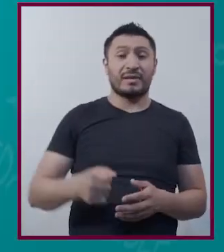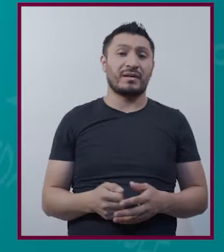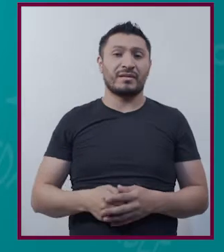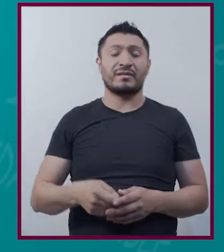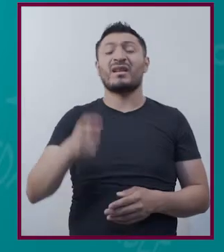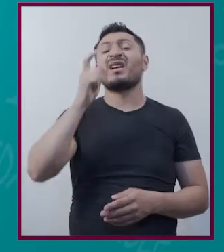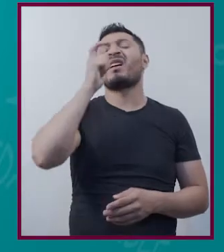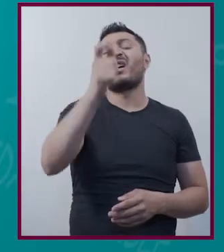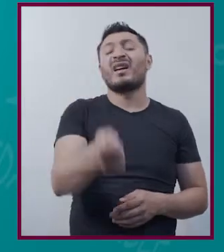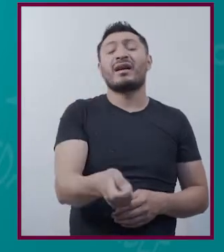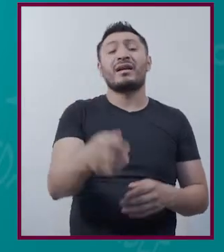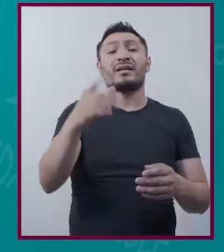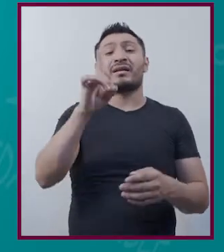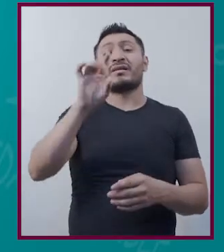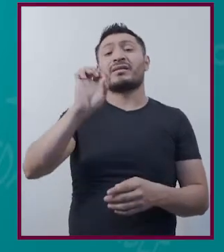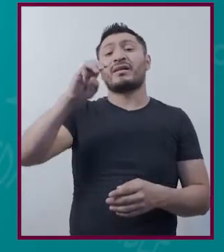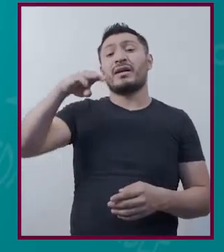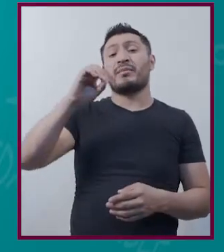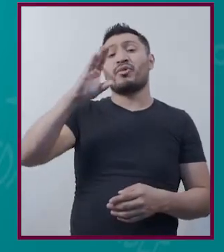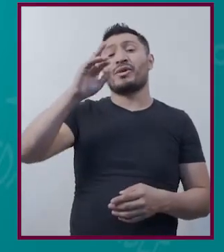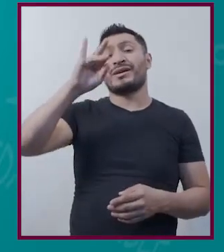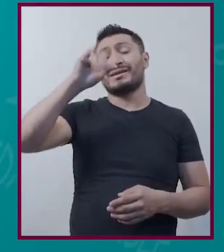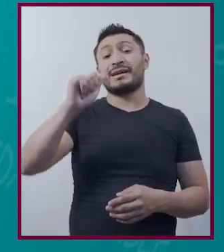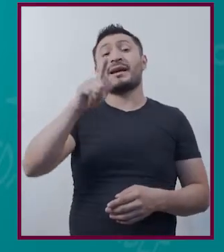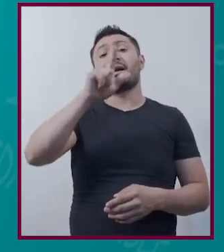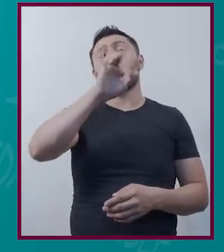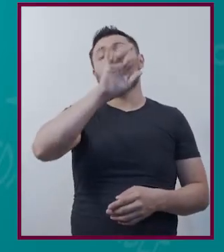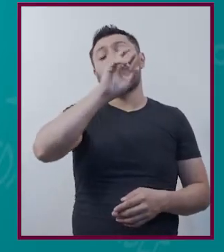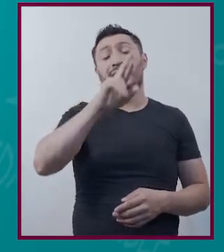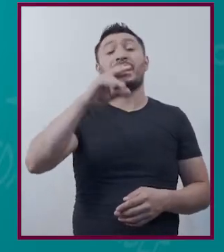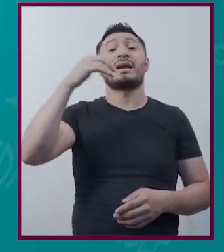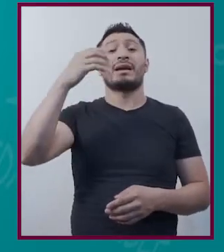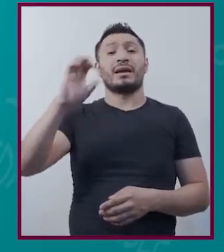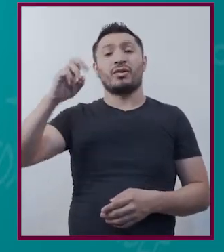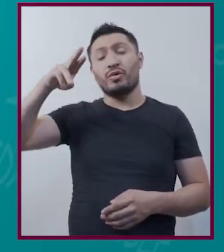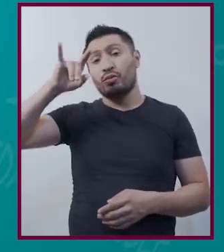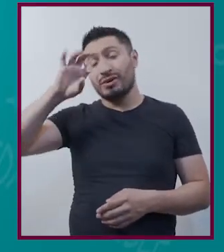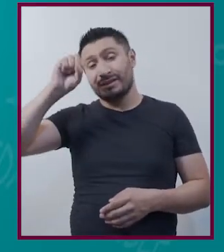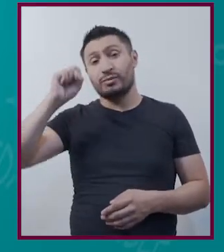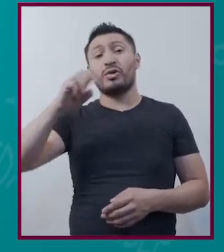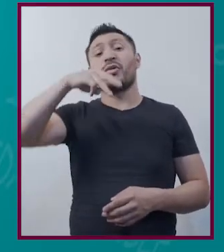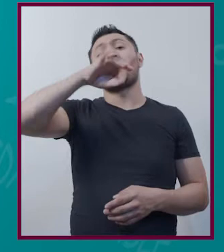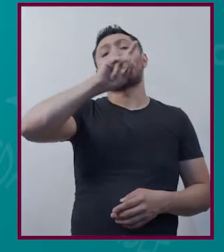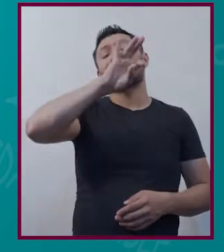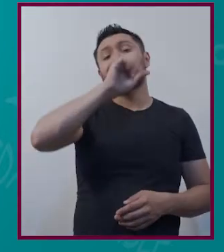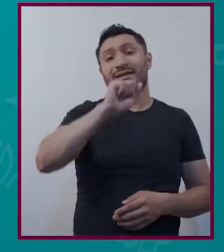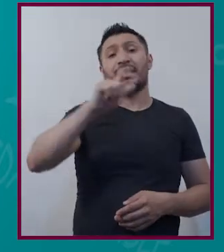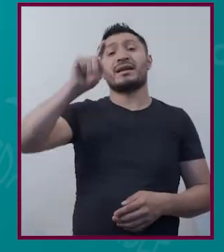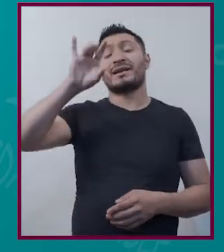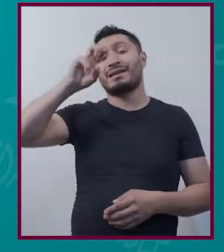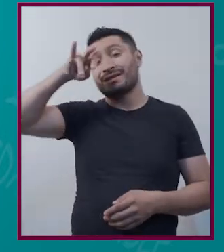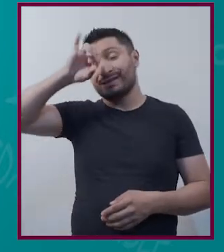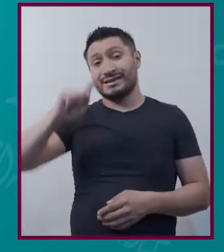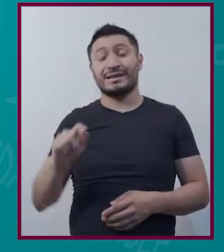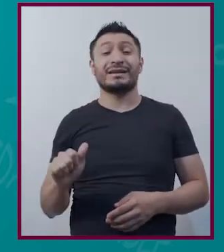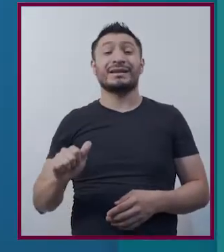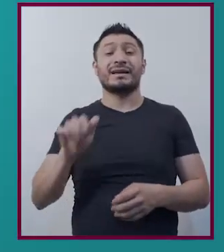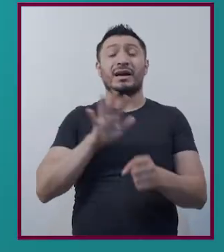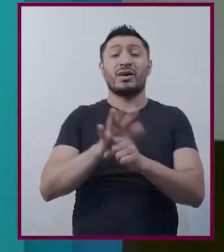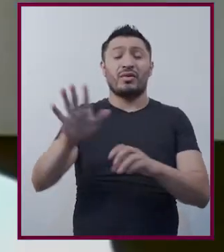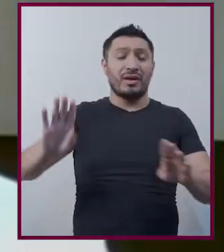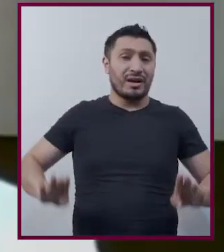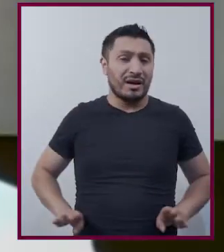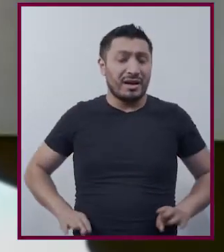son exactamente la democracia liberal y el comunismo marxista-leninista? ¿Cuáles son sus principales características?